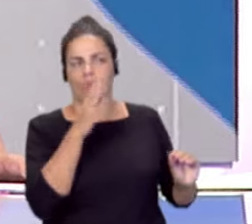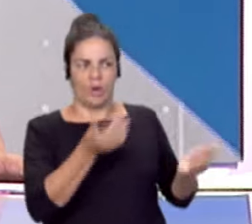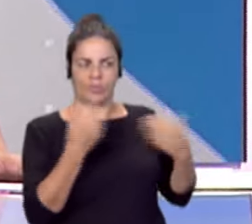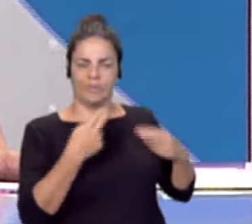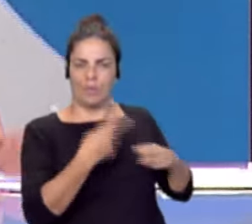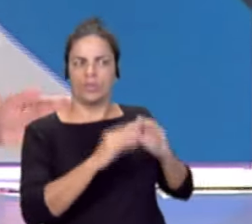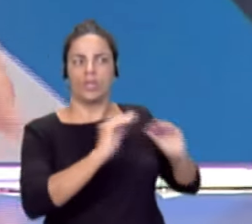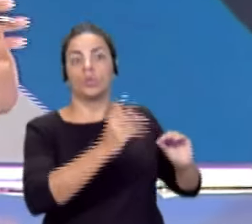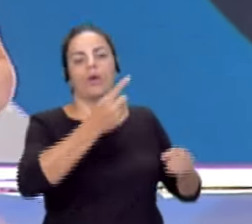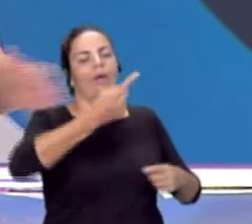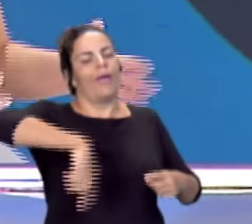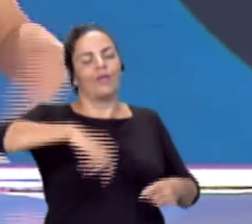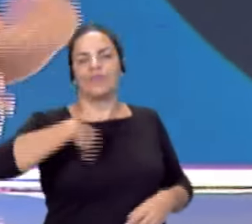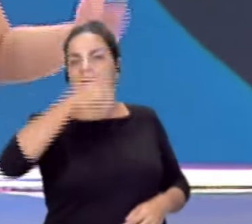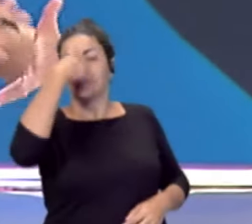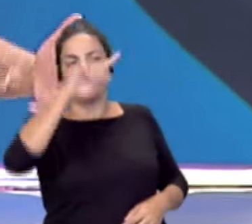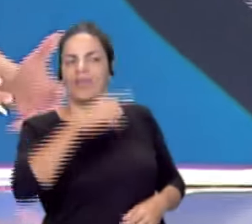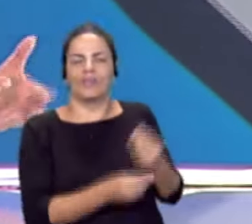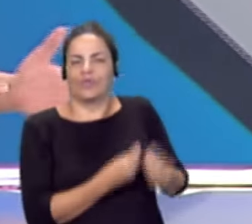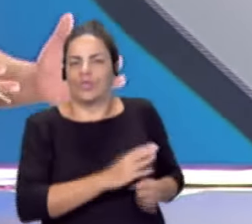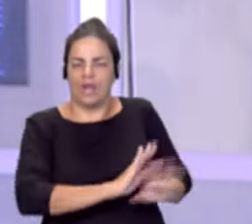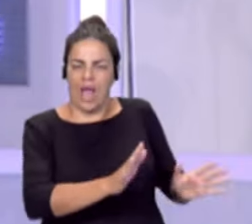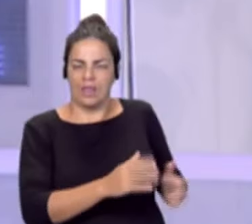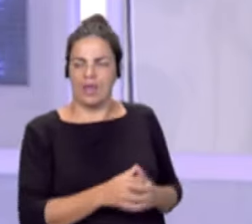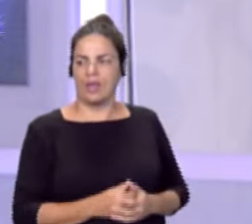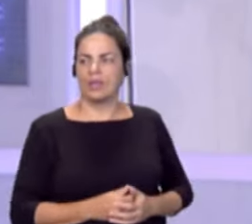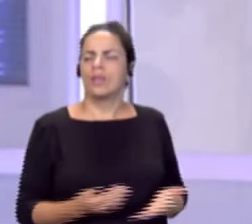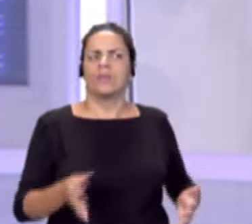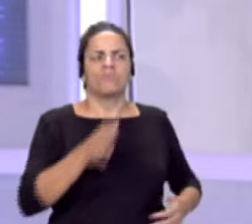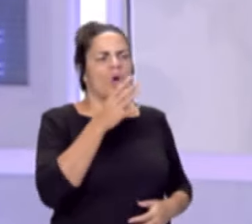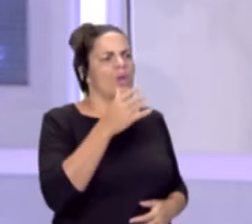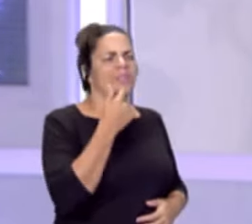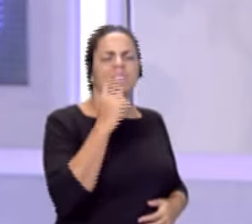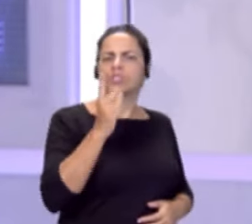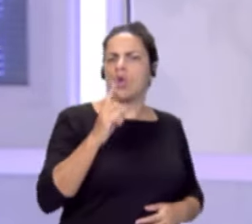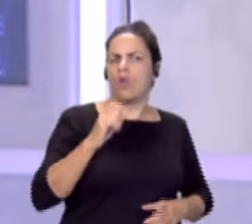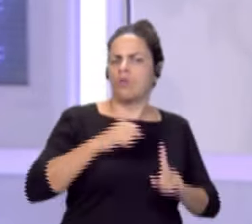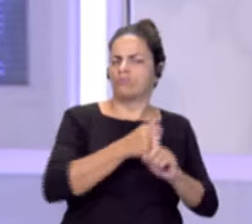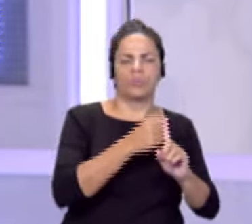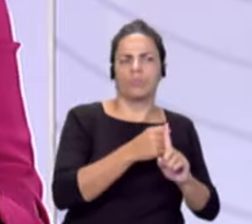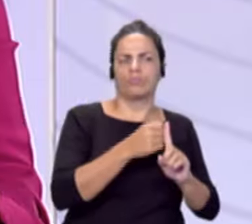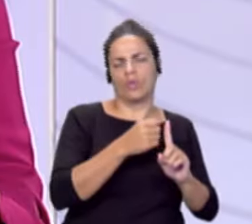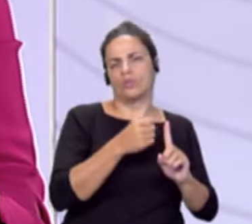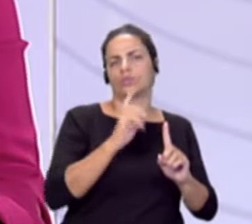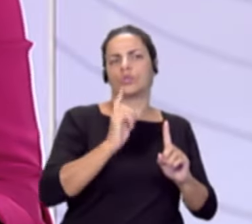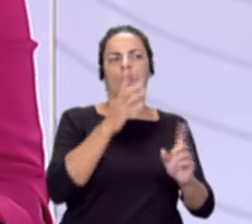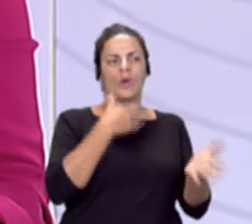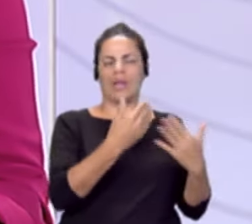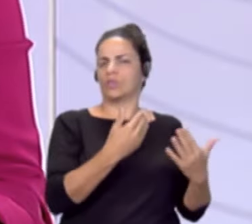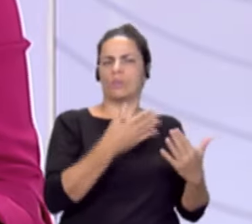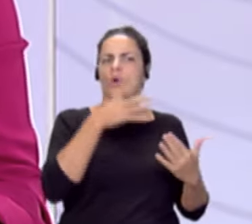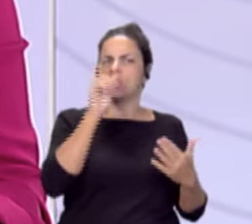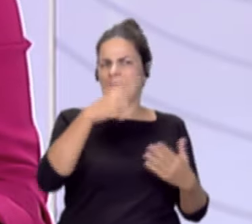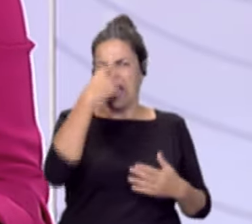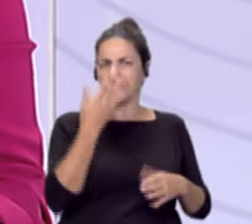no atajaron. Pero no solo en relaciones, sino también una actitud esta acosadora que al parecer pues tenía Íñigo Errejón. Sí, yo la verdad es que igual que de